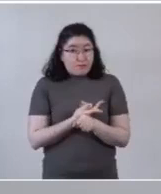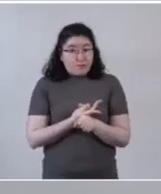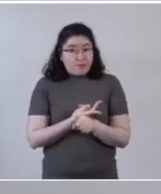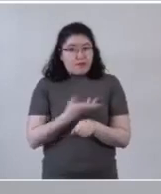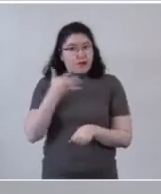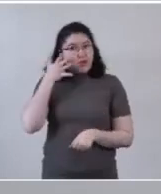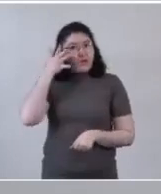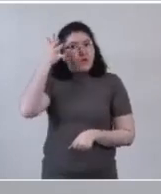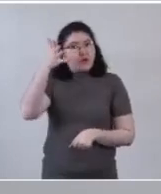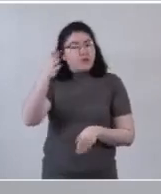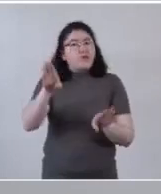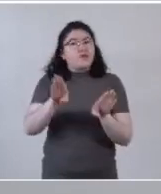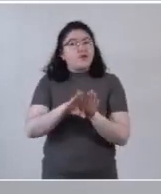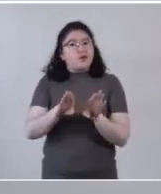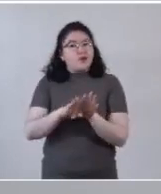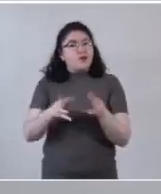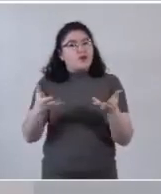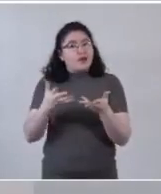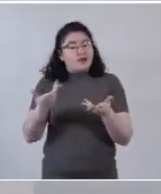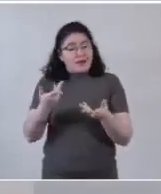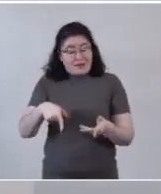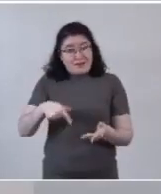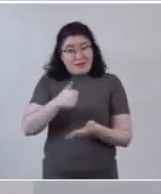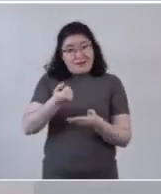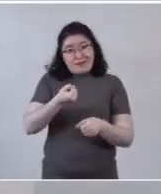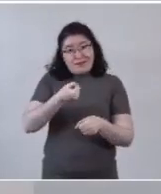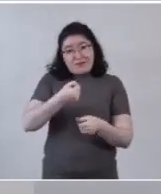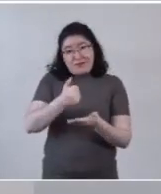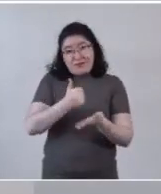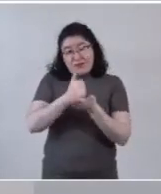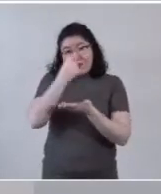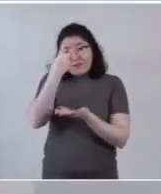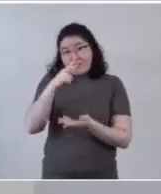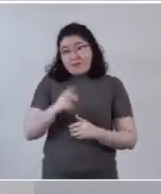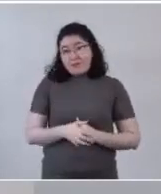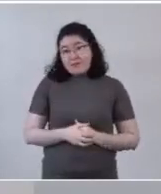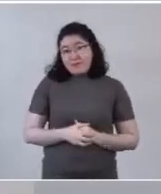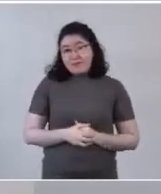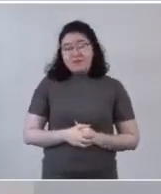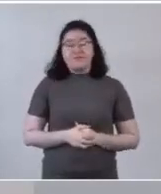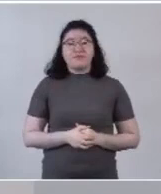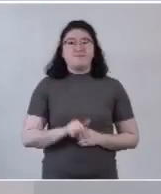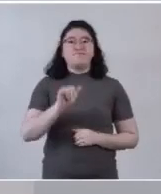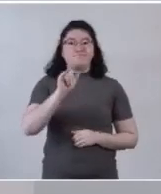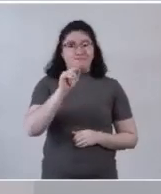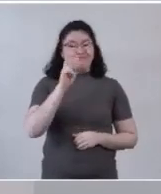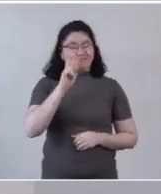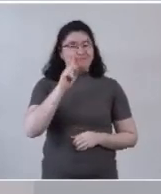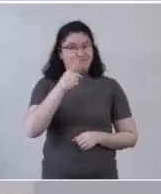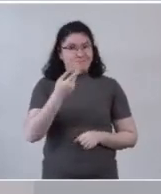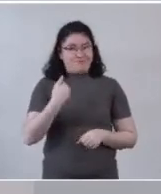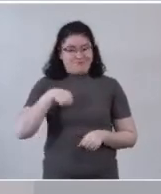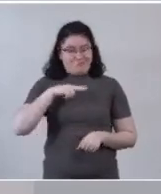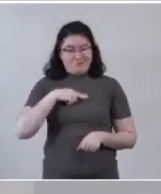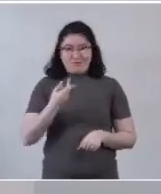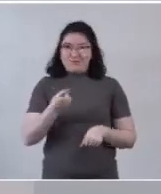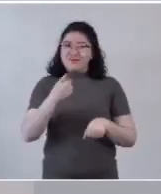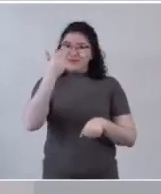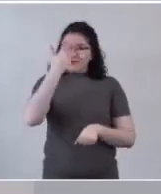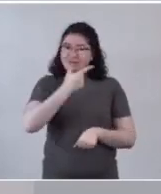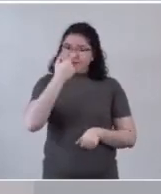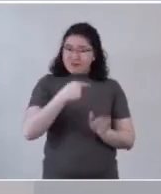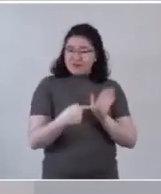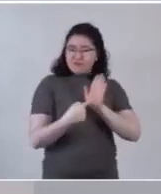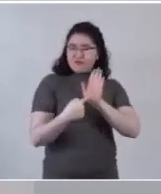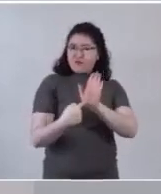para la próxima semana en la Ciudad de México? Sí. Si ustedes ven en la capacidad hospitalaria que presentamos todas las noches